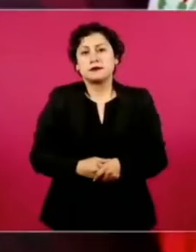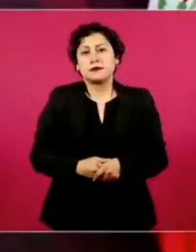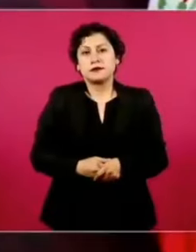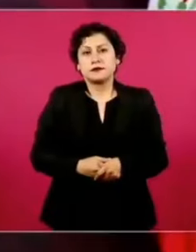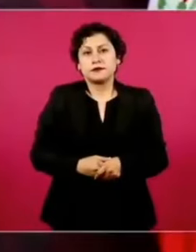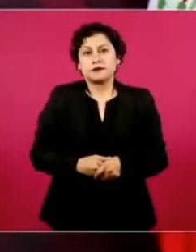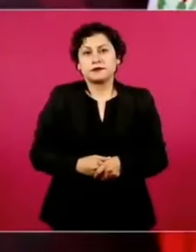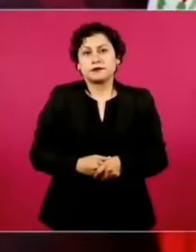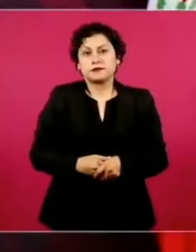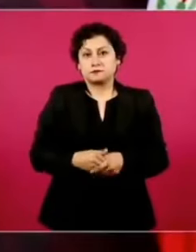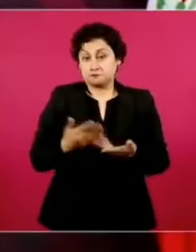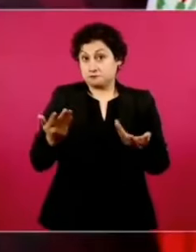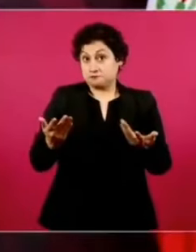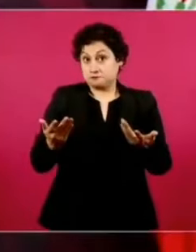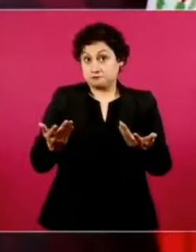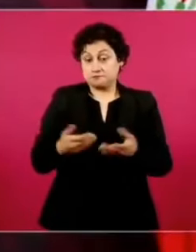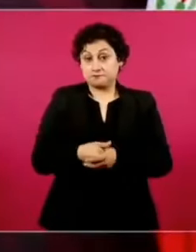129. Le atinamos.